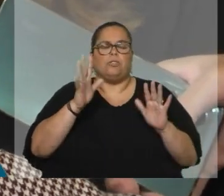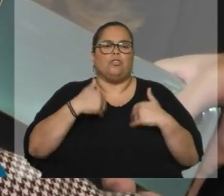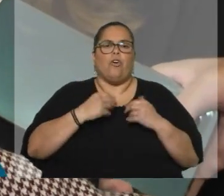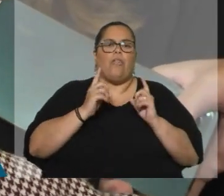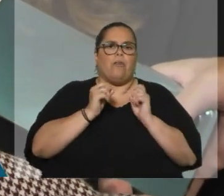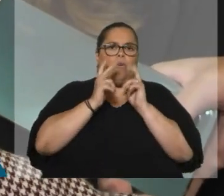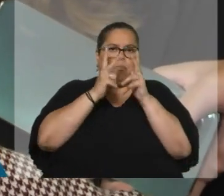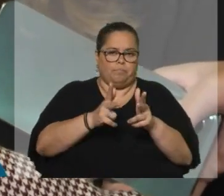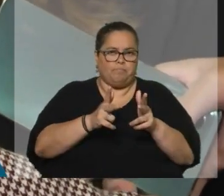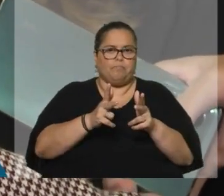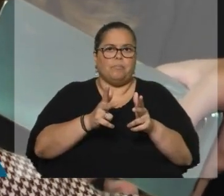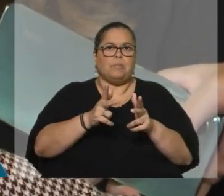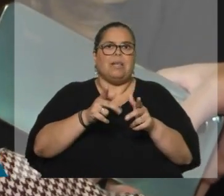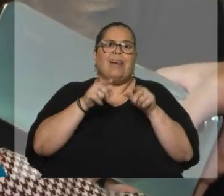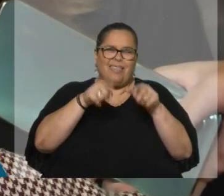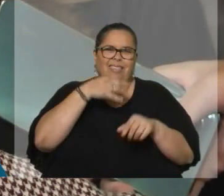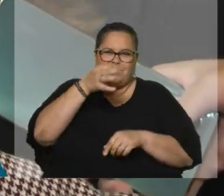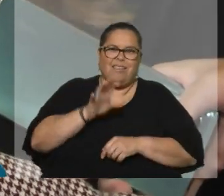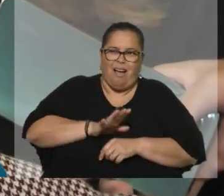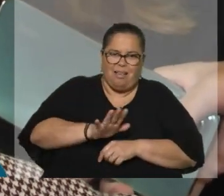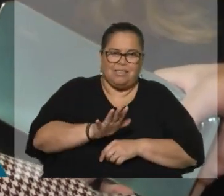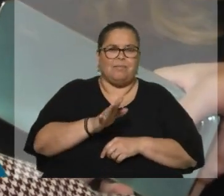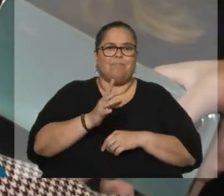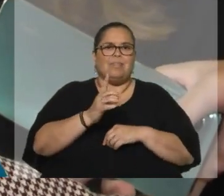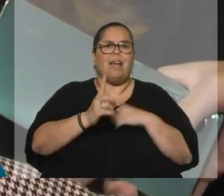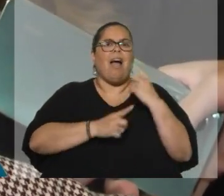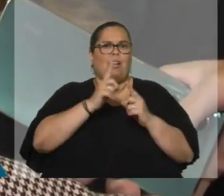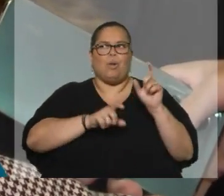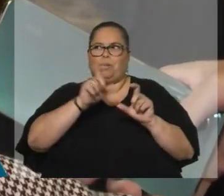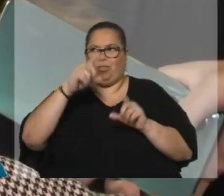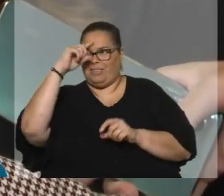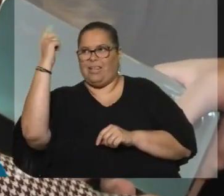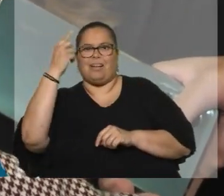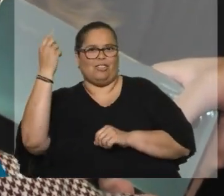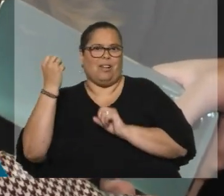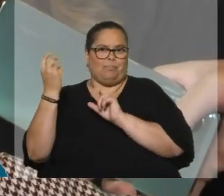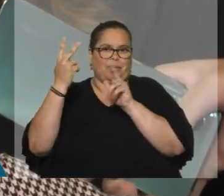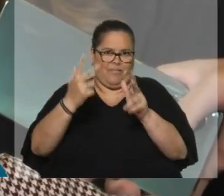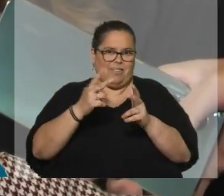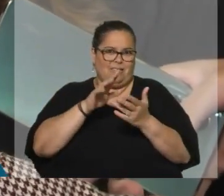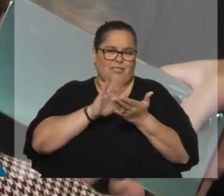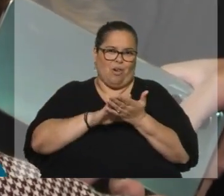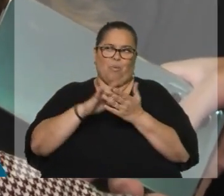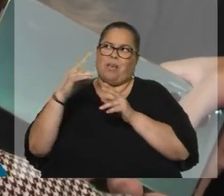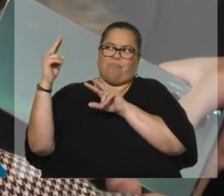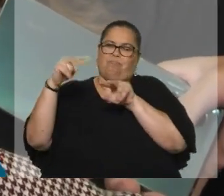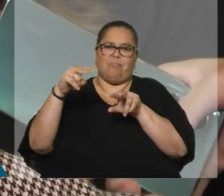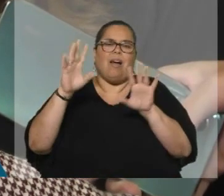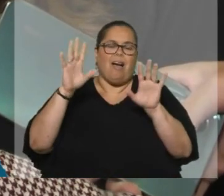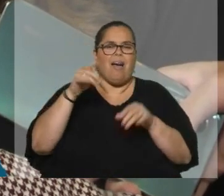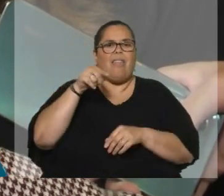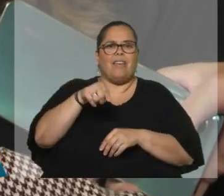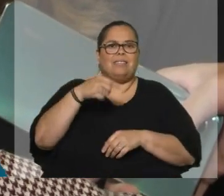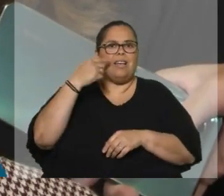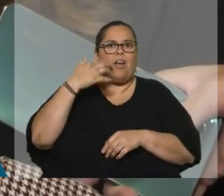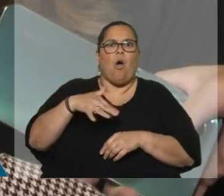that to say such allegations some some of this from an International legislative point of View This is really